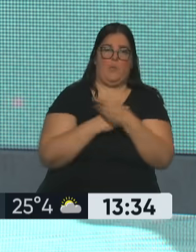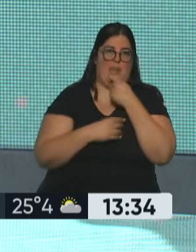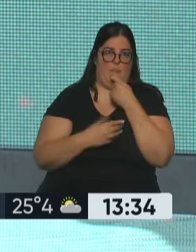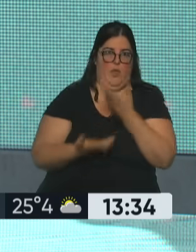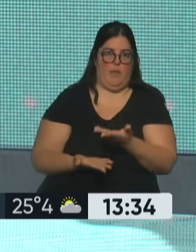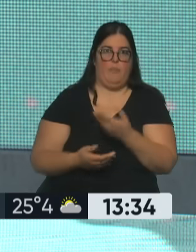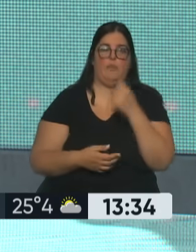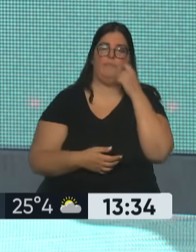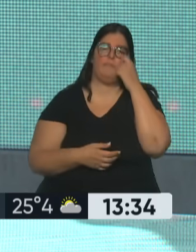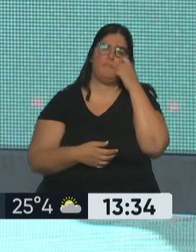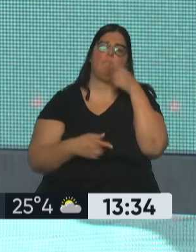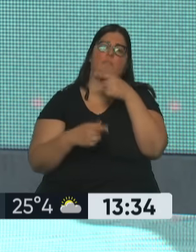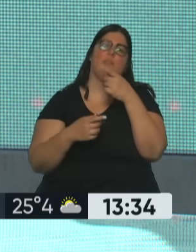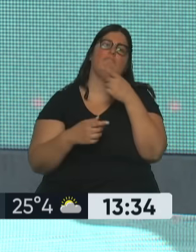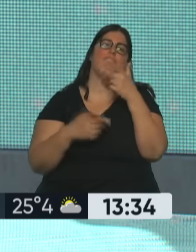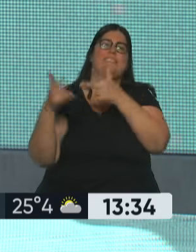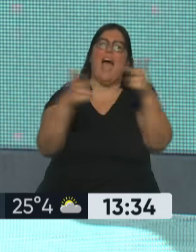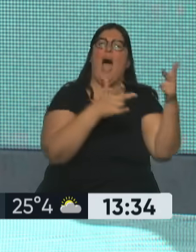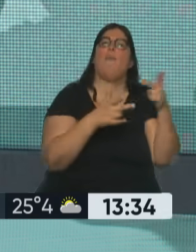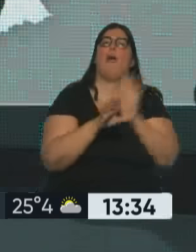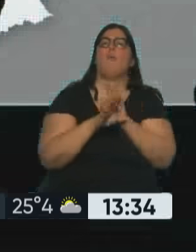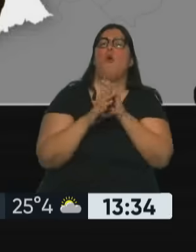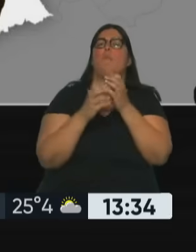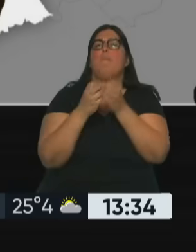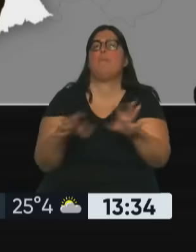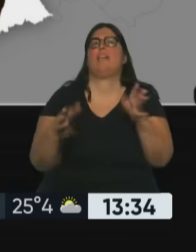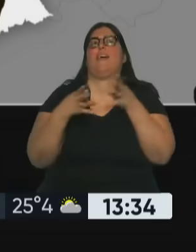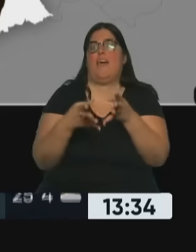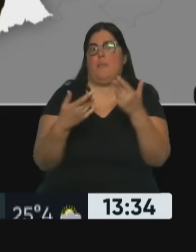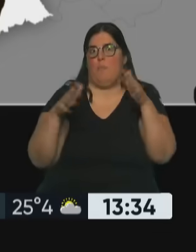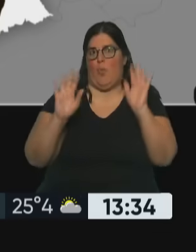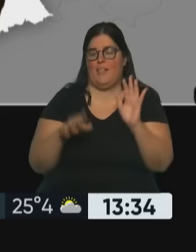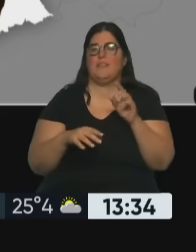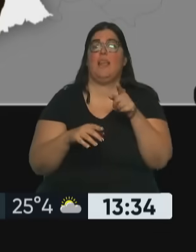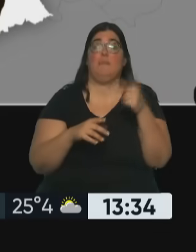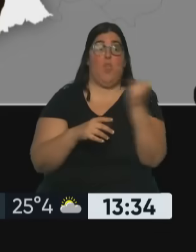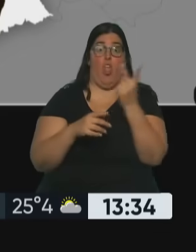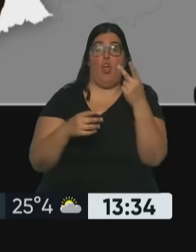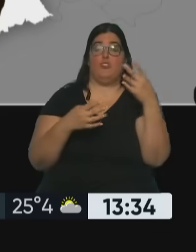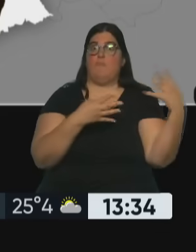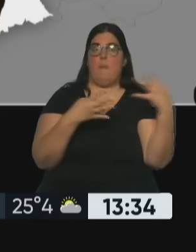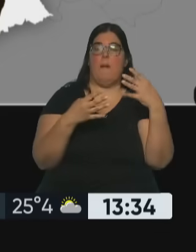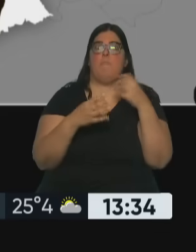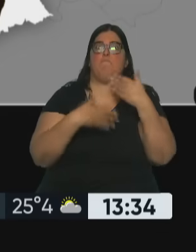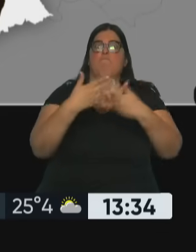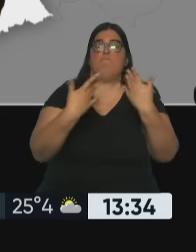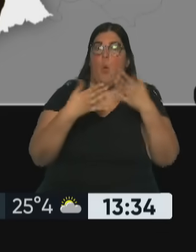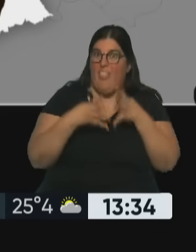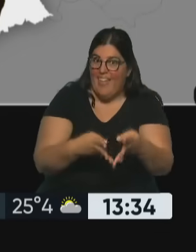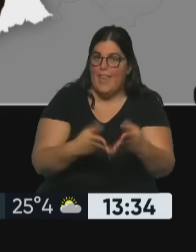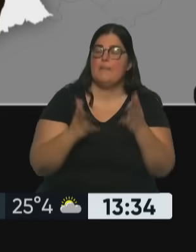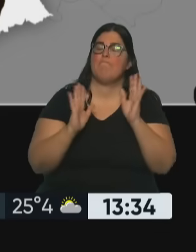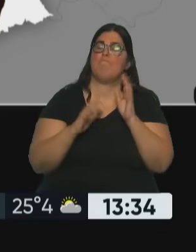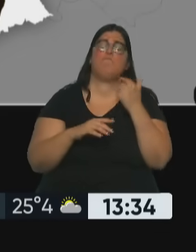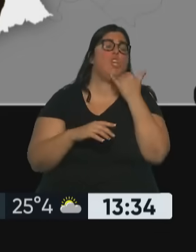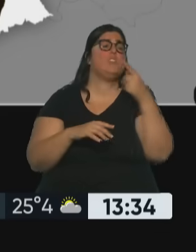hablar de la posibilidad de un conflicto bélico, hasta dónde puede escalar esta tensión. Todo esto, me parece, no sé si